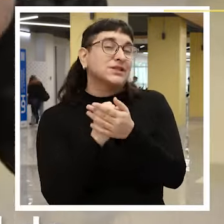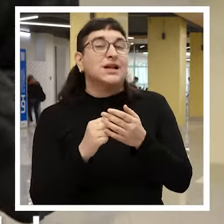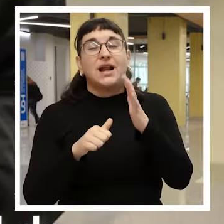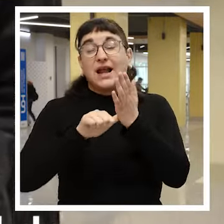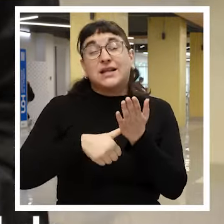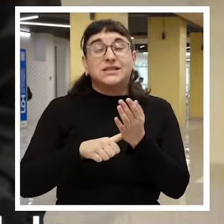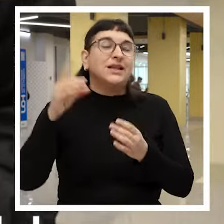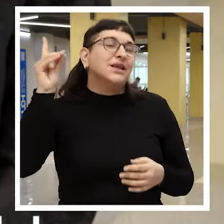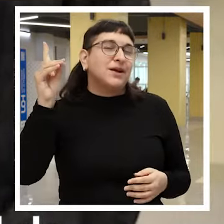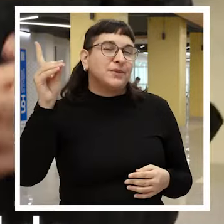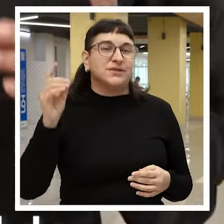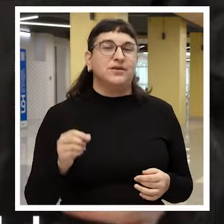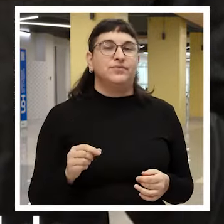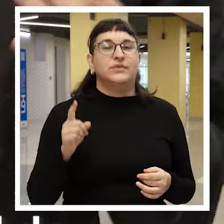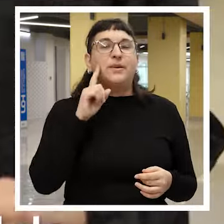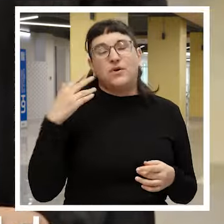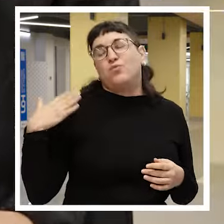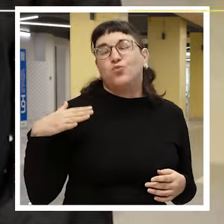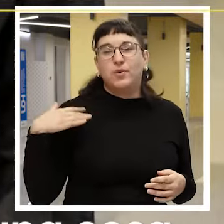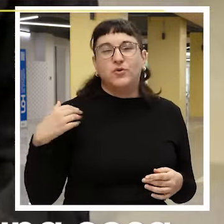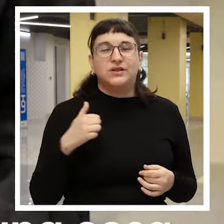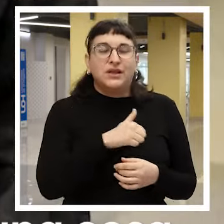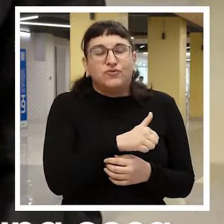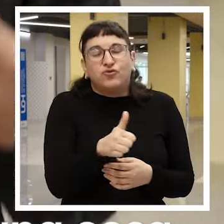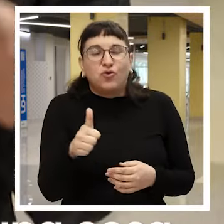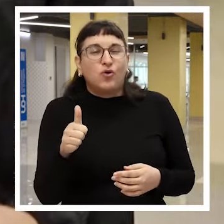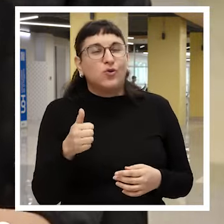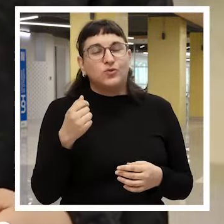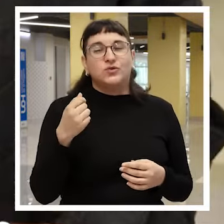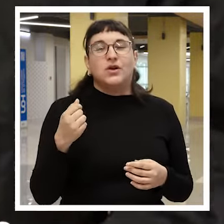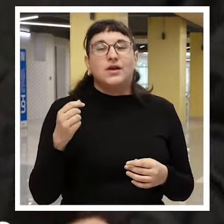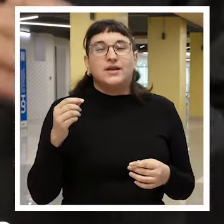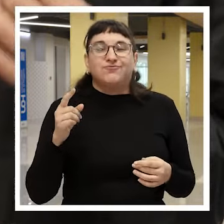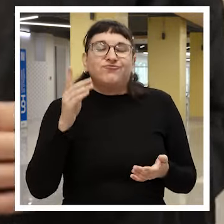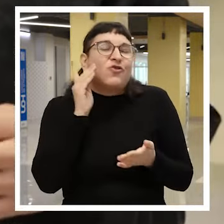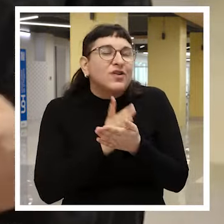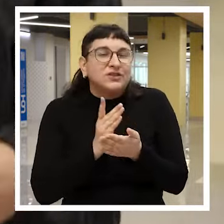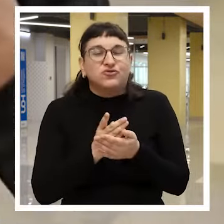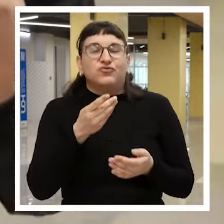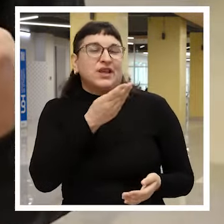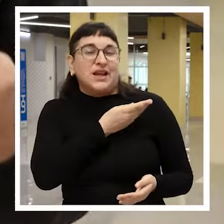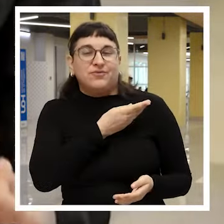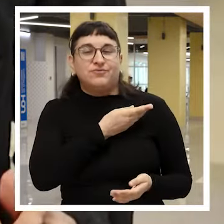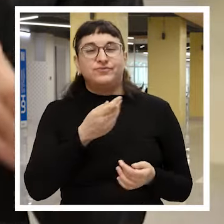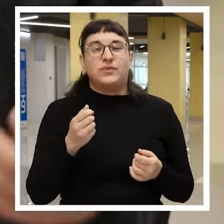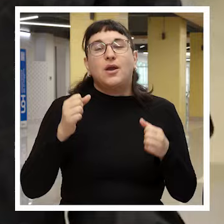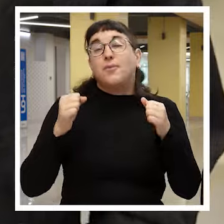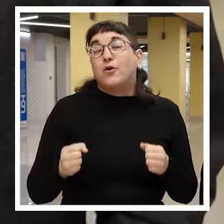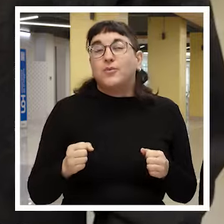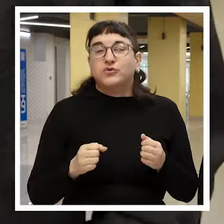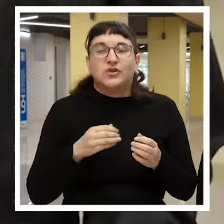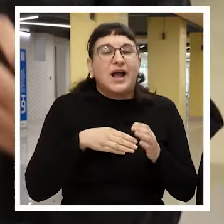la credencial de persona con discapacidad, que también es una cosa muy importante que todos debemos tener, las personas con discapacidad,